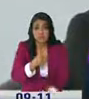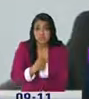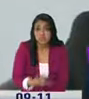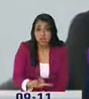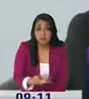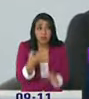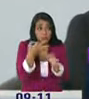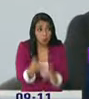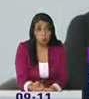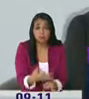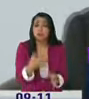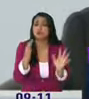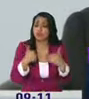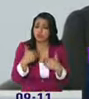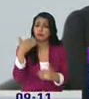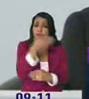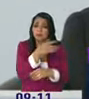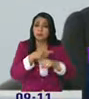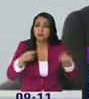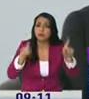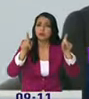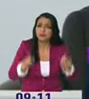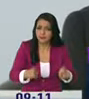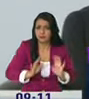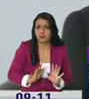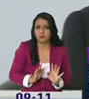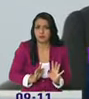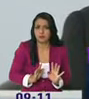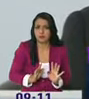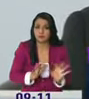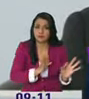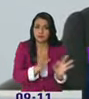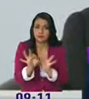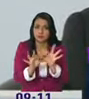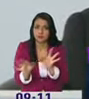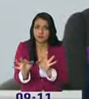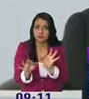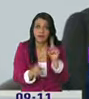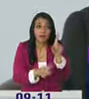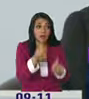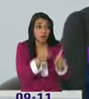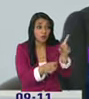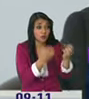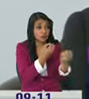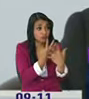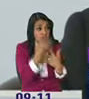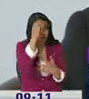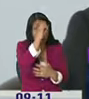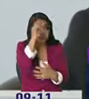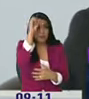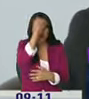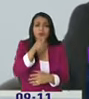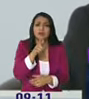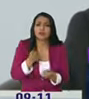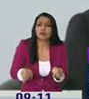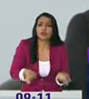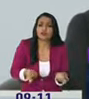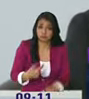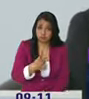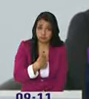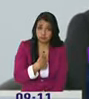todas las formalidades necesarias, pero hay que señalar que frente a determinadas aseveraciones, el órgano de control mío no